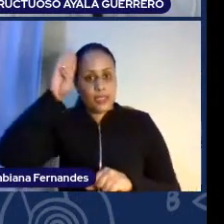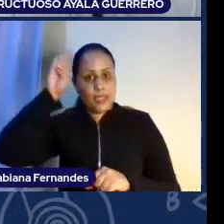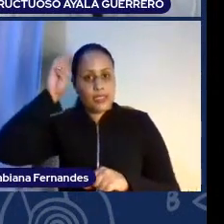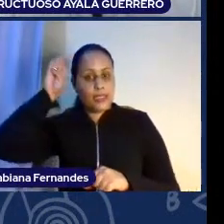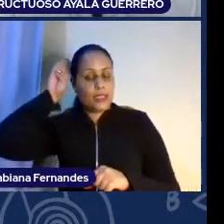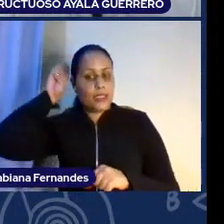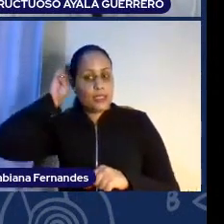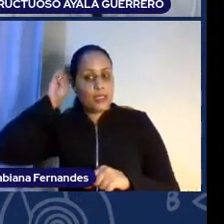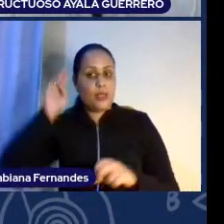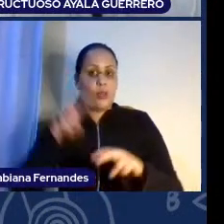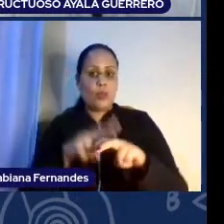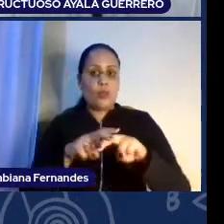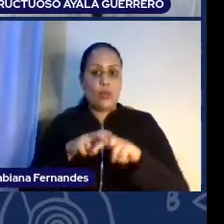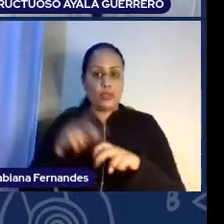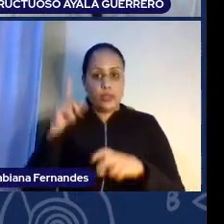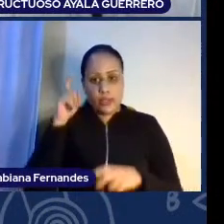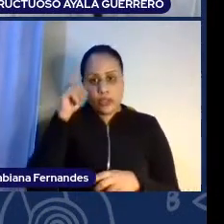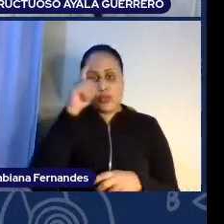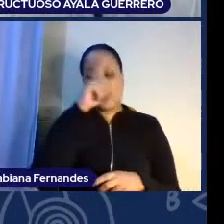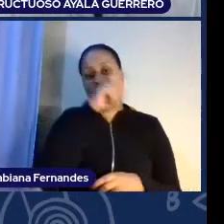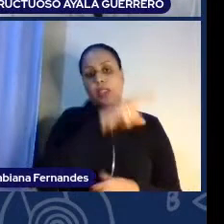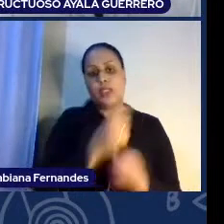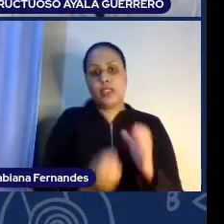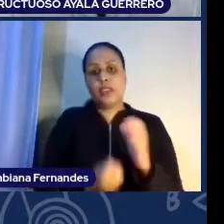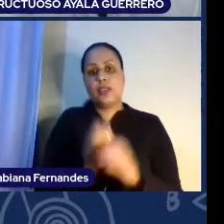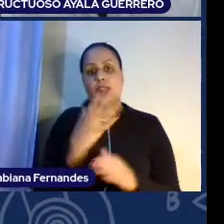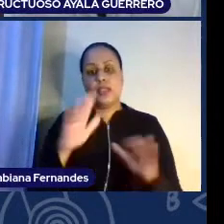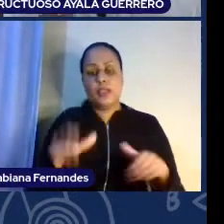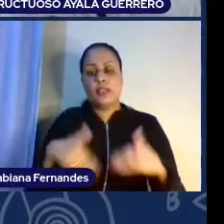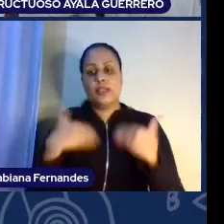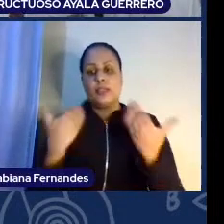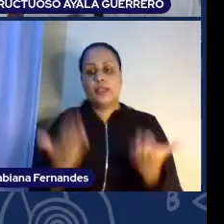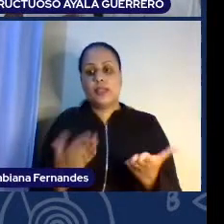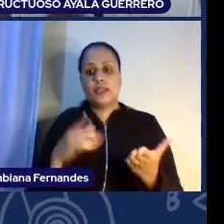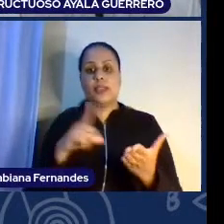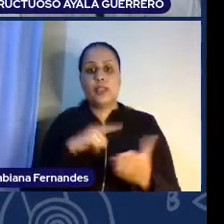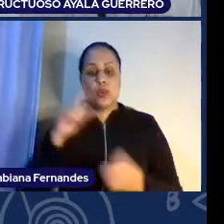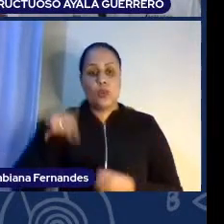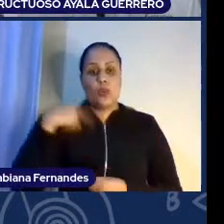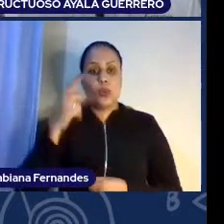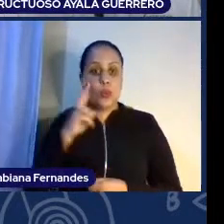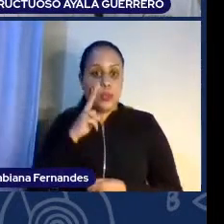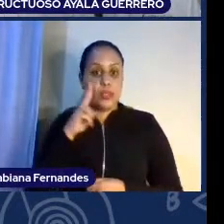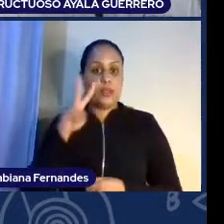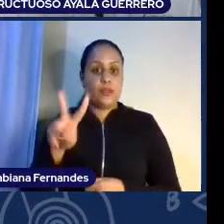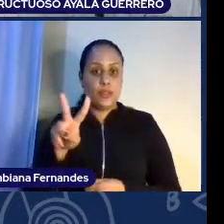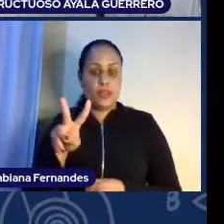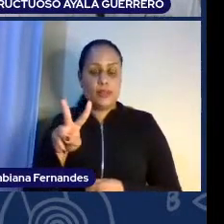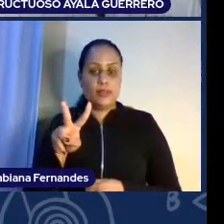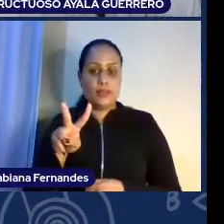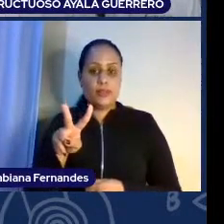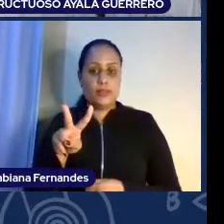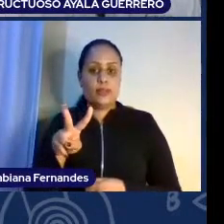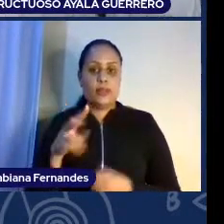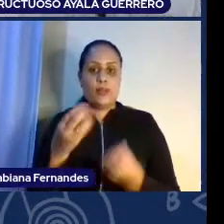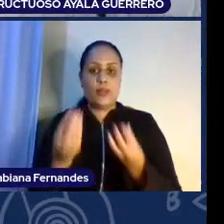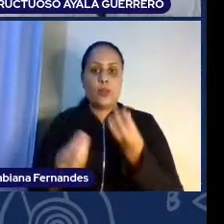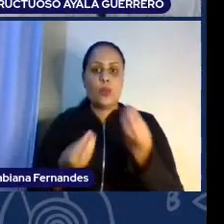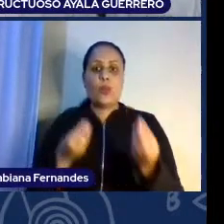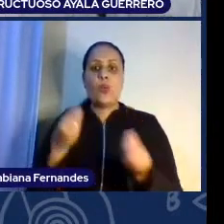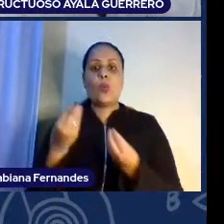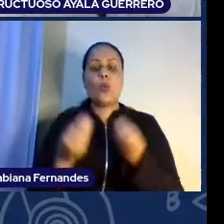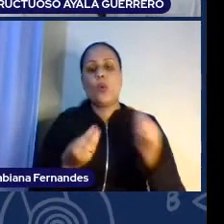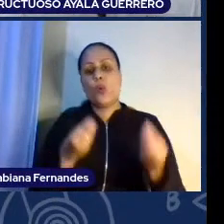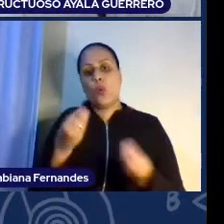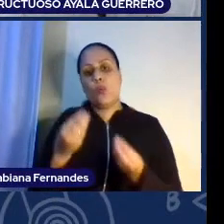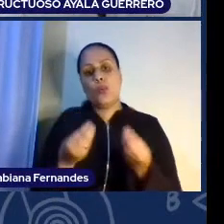del desarrollo del cerebro. Entonces aquí tenemos otra vista sagital de cómo a partir